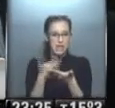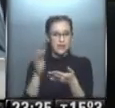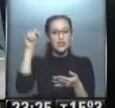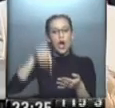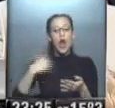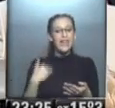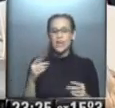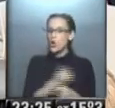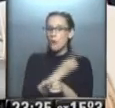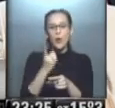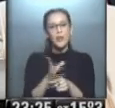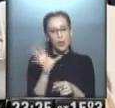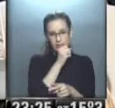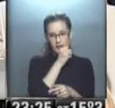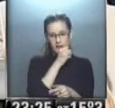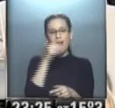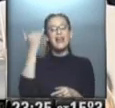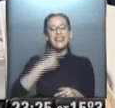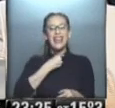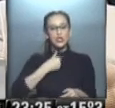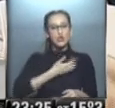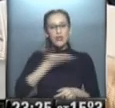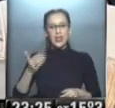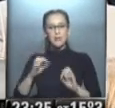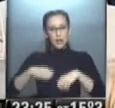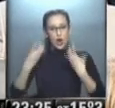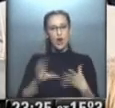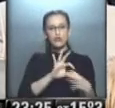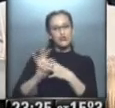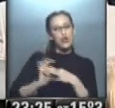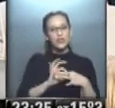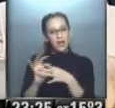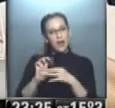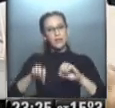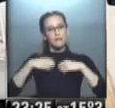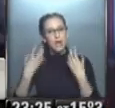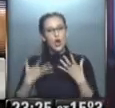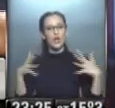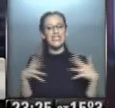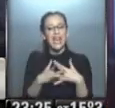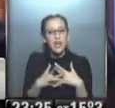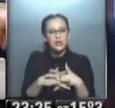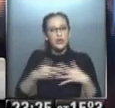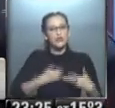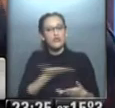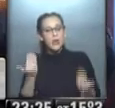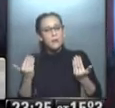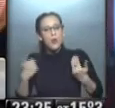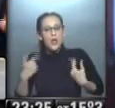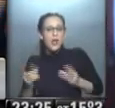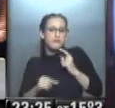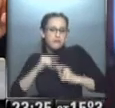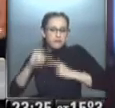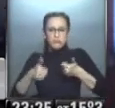puede tolerar. Queremos una sociedad mucho más solidaria, mucho más integrada, una sociedad que nos permita a todos vivir con la